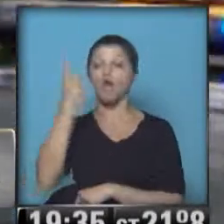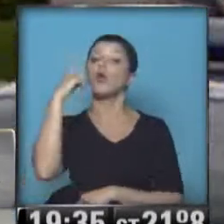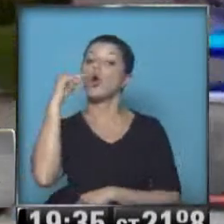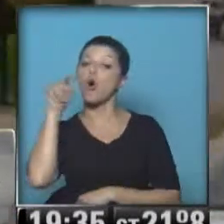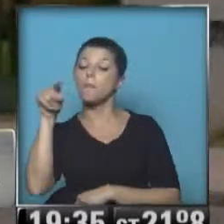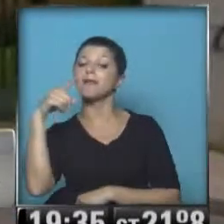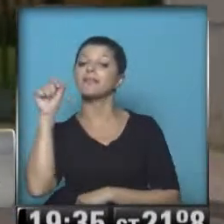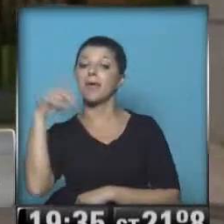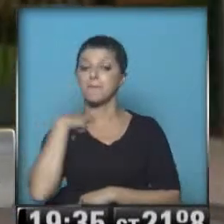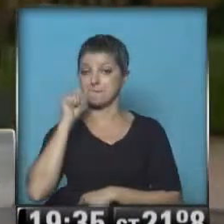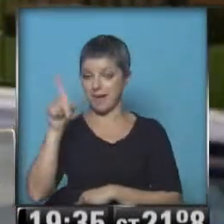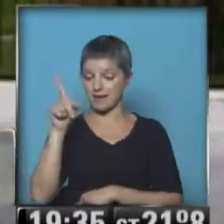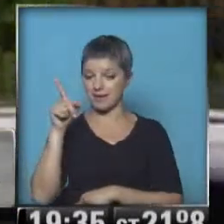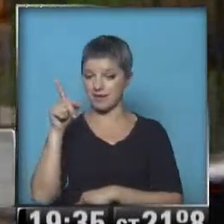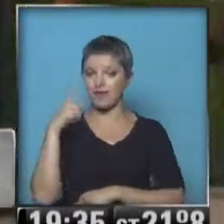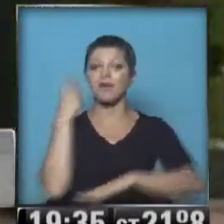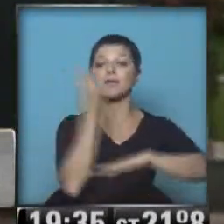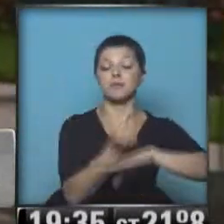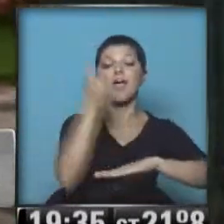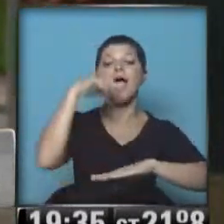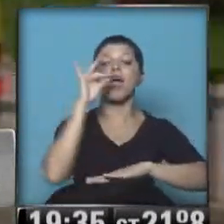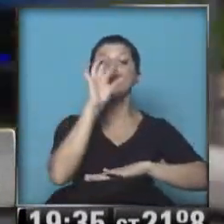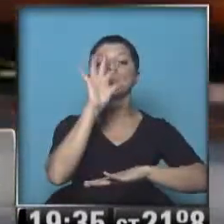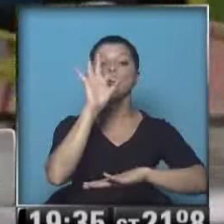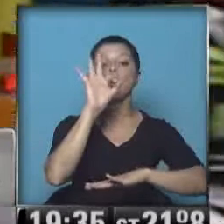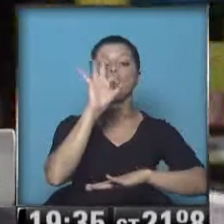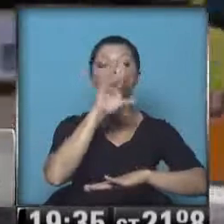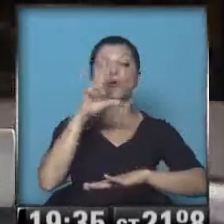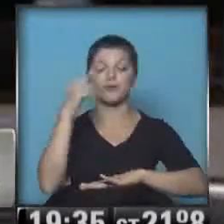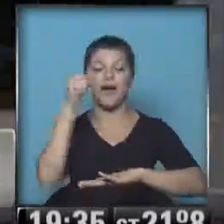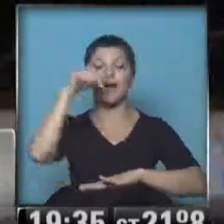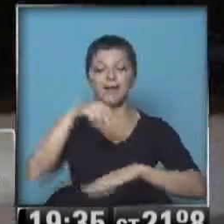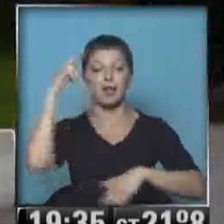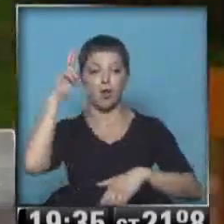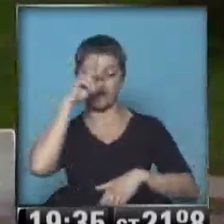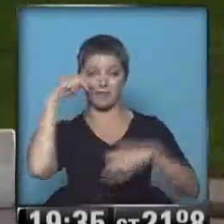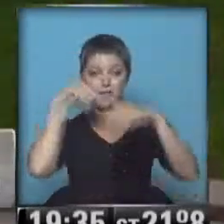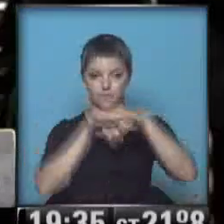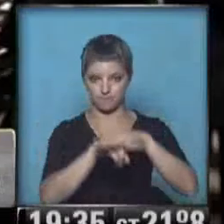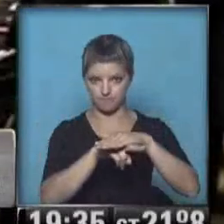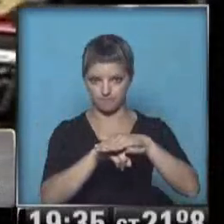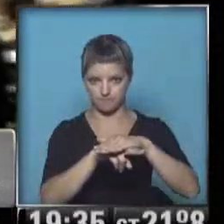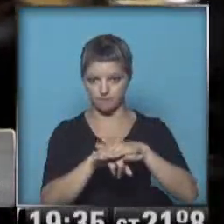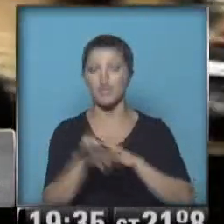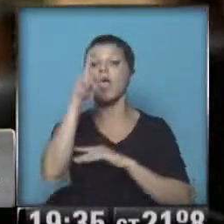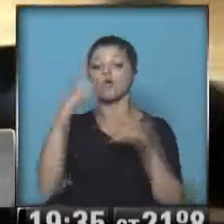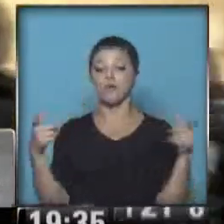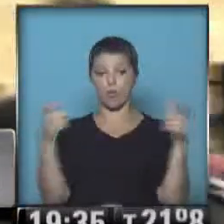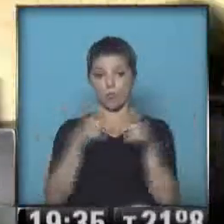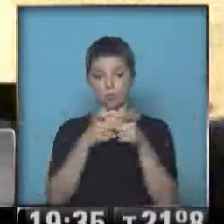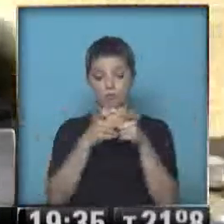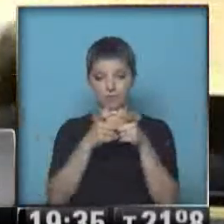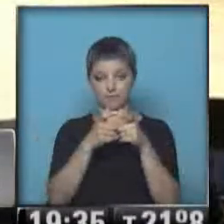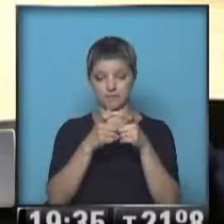ciudadano español residente en Andorra que ingresó al Hospital Clínic de Barcelona. En una cumbre de cancilleres de la